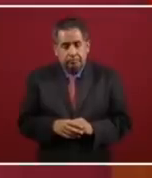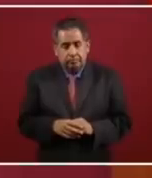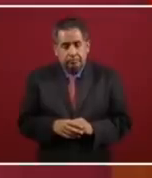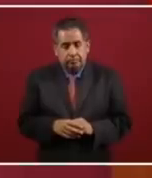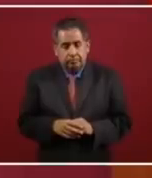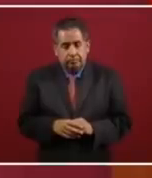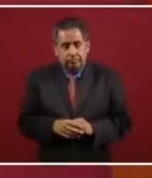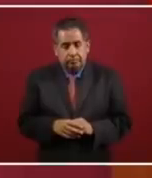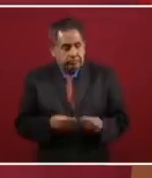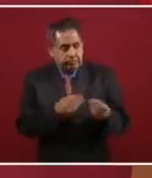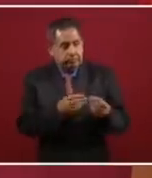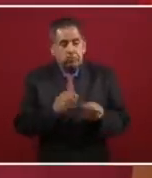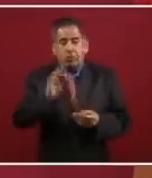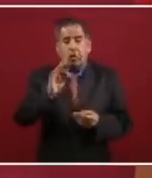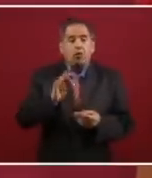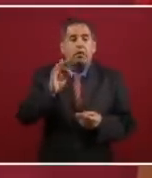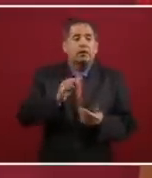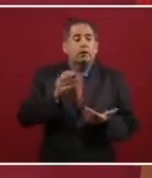esta oferta,